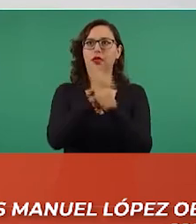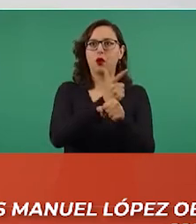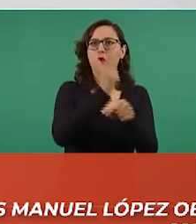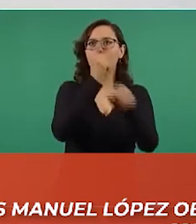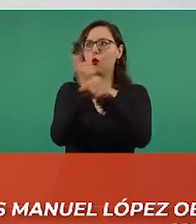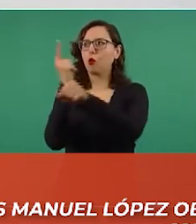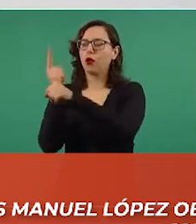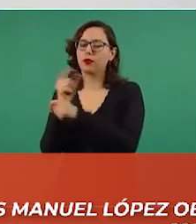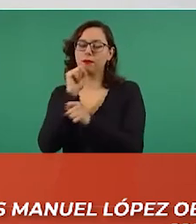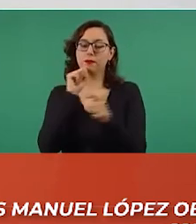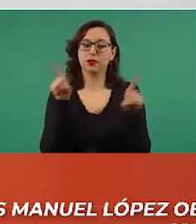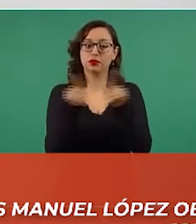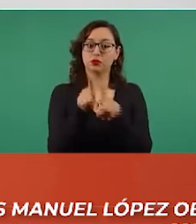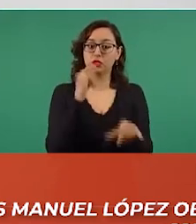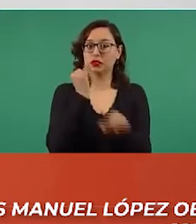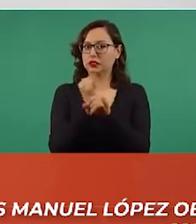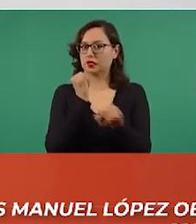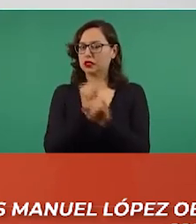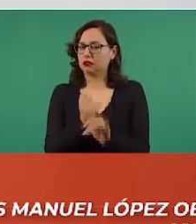Si no,